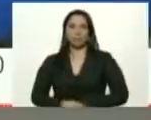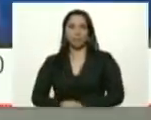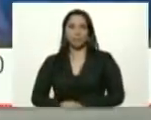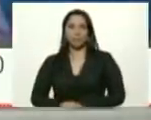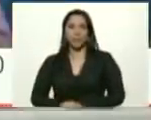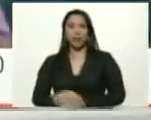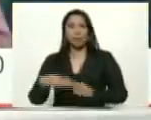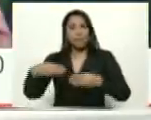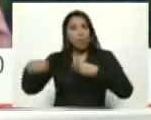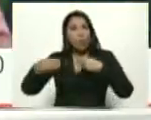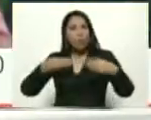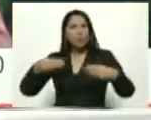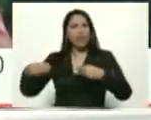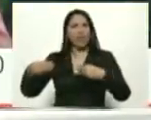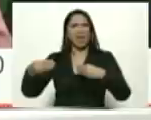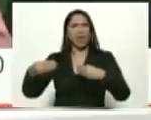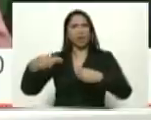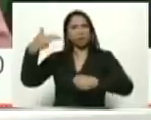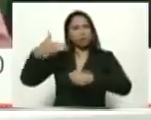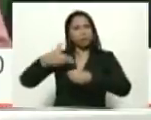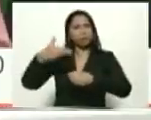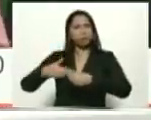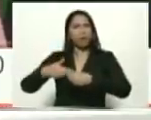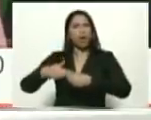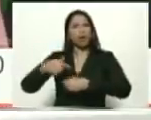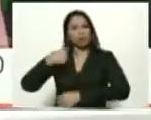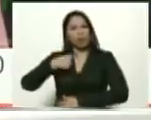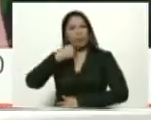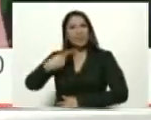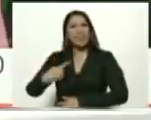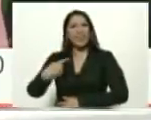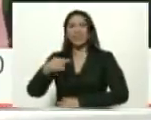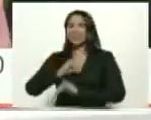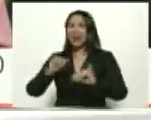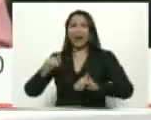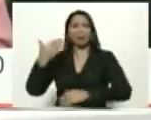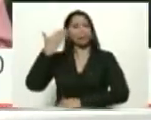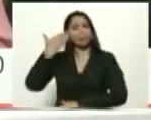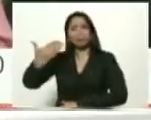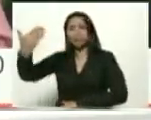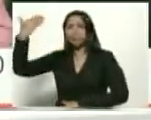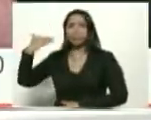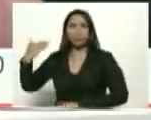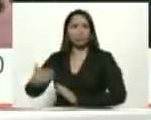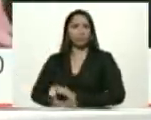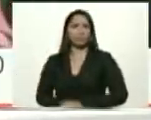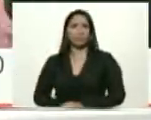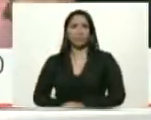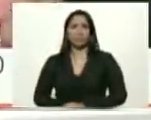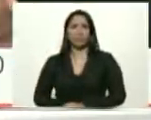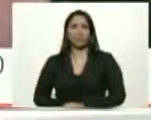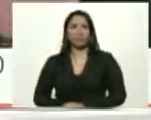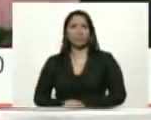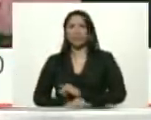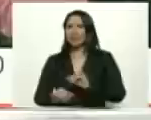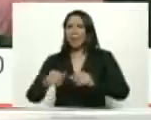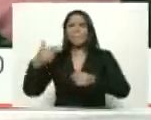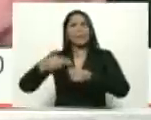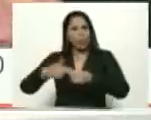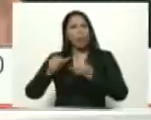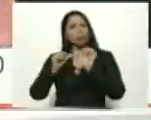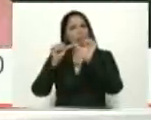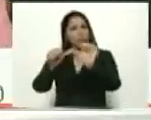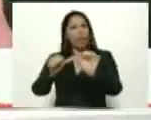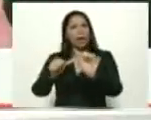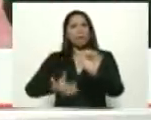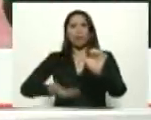El modelo del rentismo petrolero, como lo vengo diciendo, quedó atrás. El petróleo seguirá siendo importante en los años